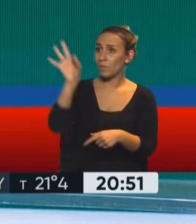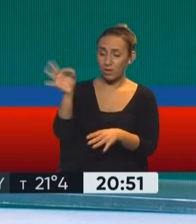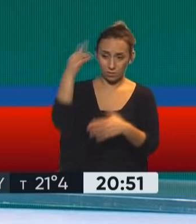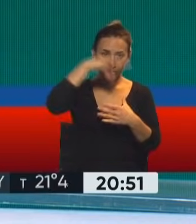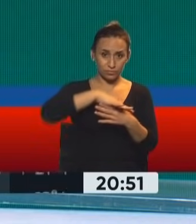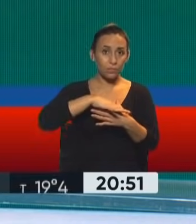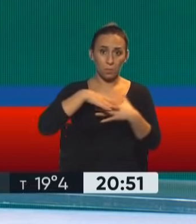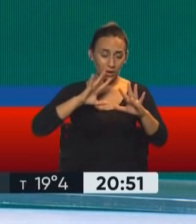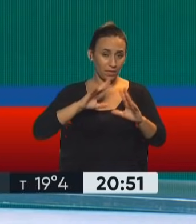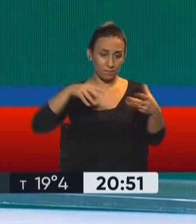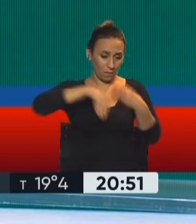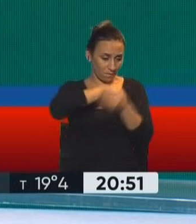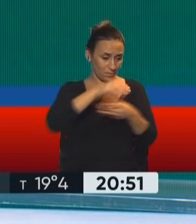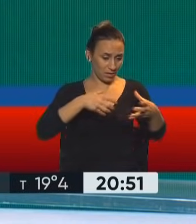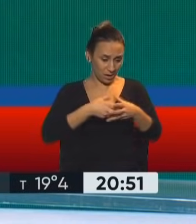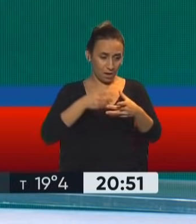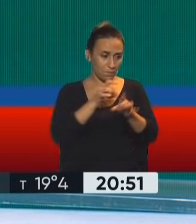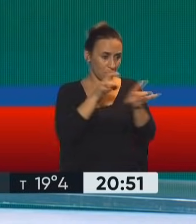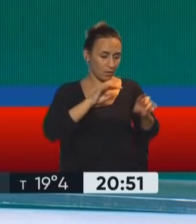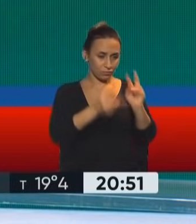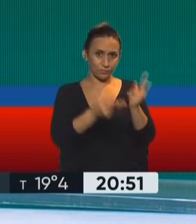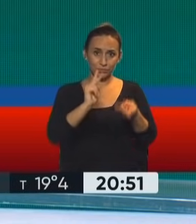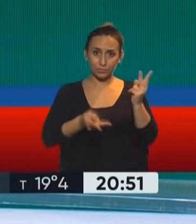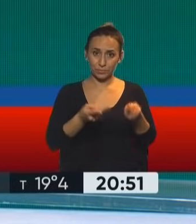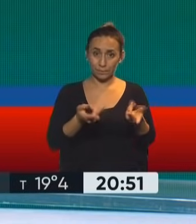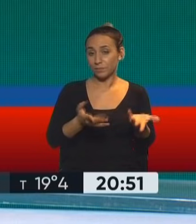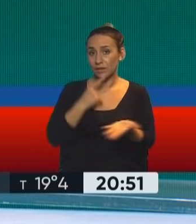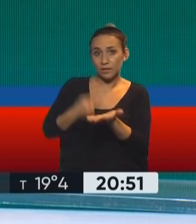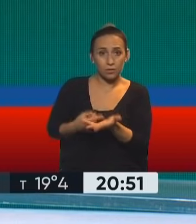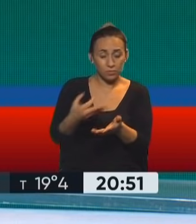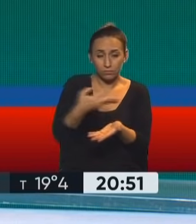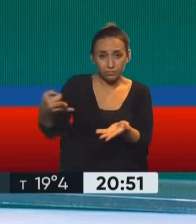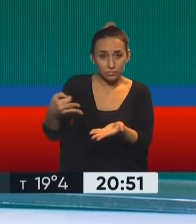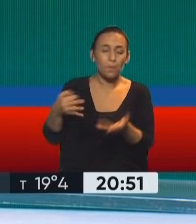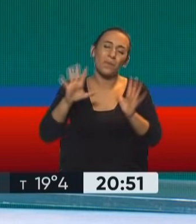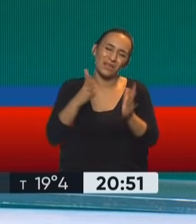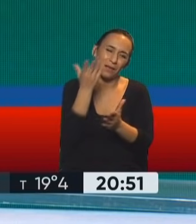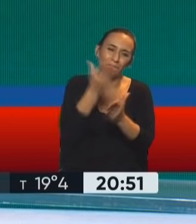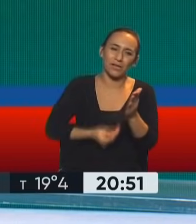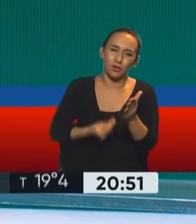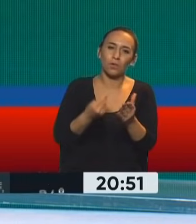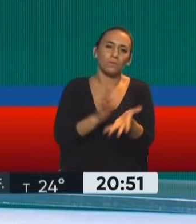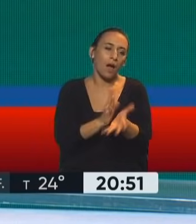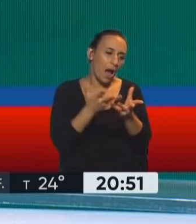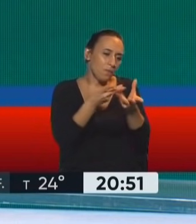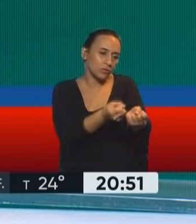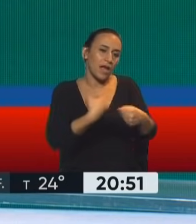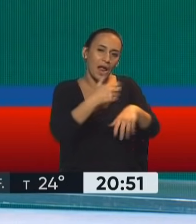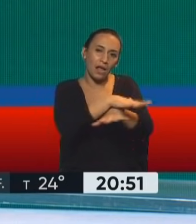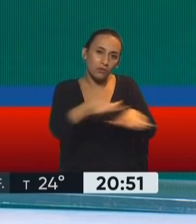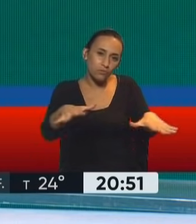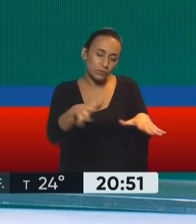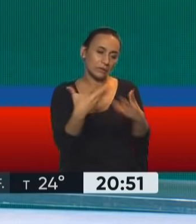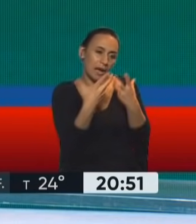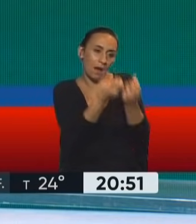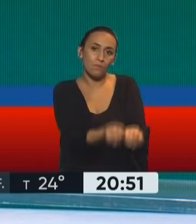diferentes integrantes de la familia. Esto es una decisión bien tomada. Claro, quizás se falló en lo que tiene que ver con el acompañamiento de esos estudiantes o de esas estudiantes que